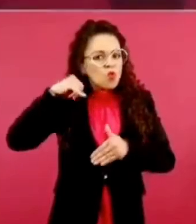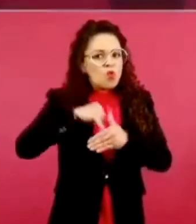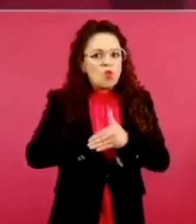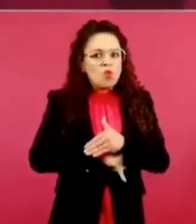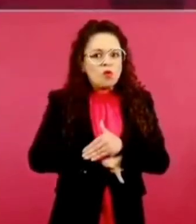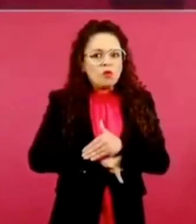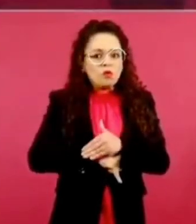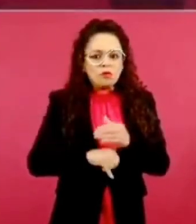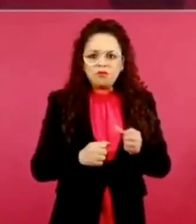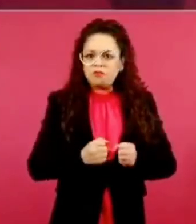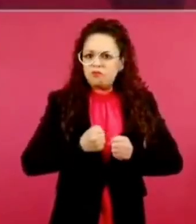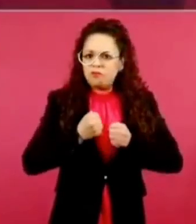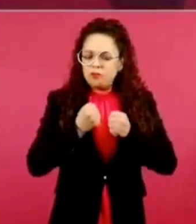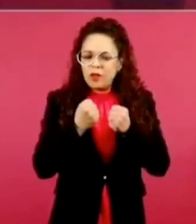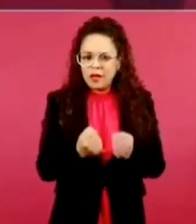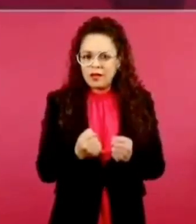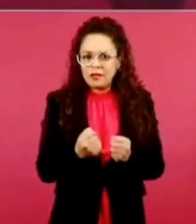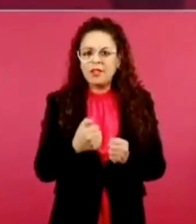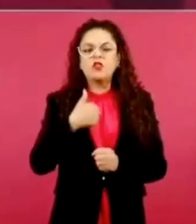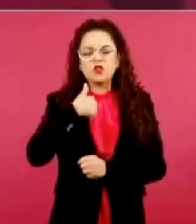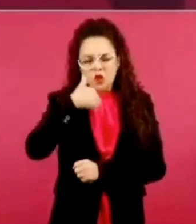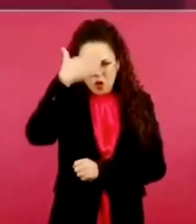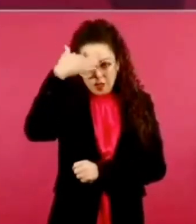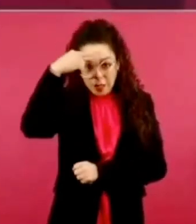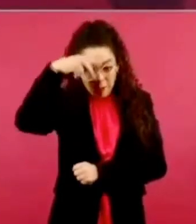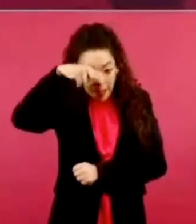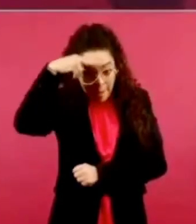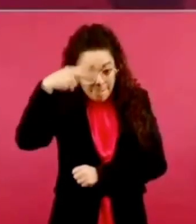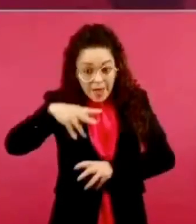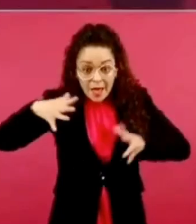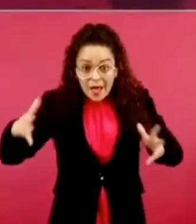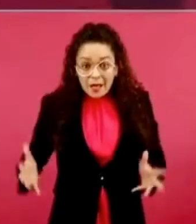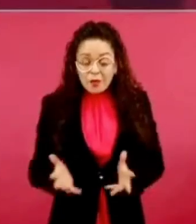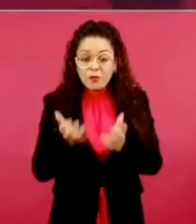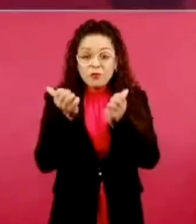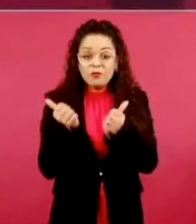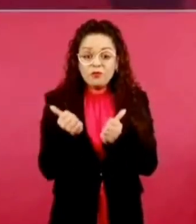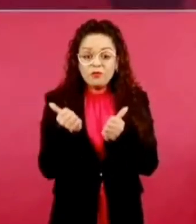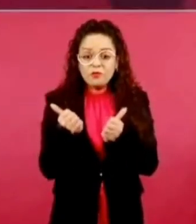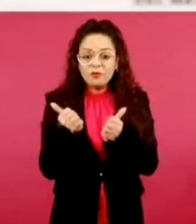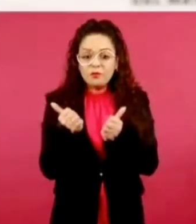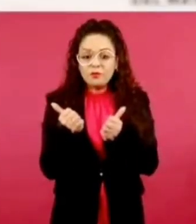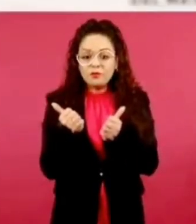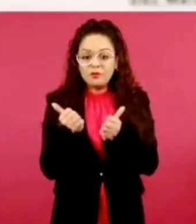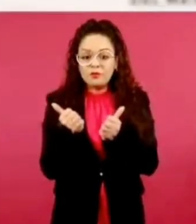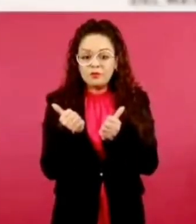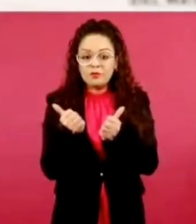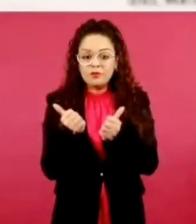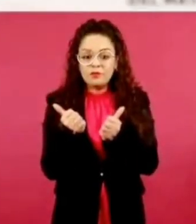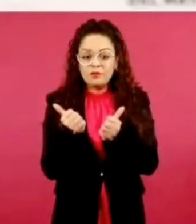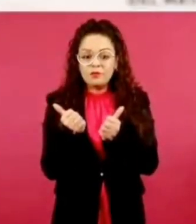clave para sacar adelante al país estaba solo en eso,